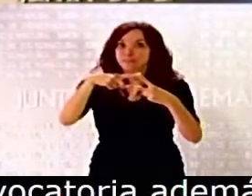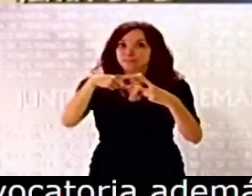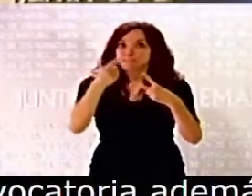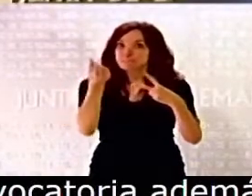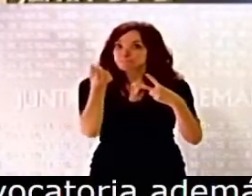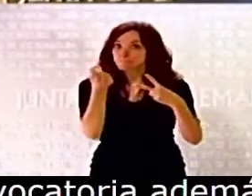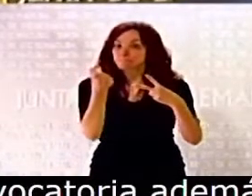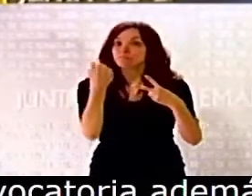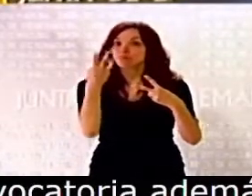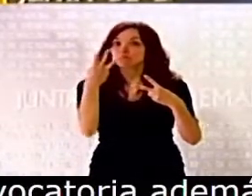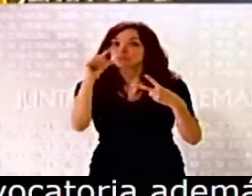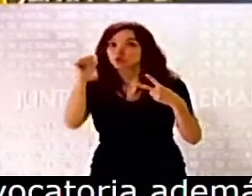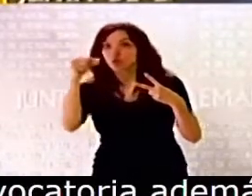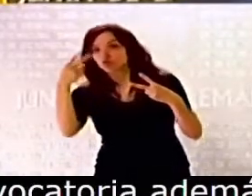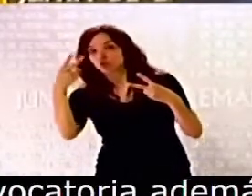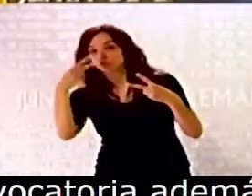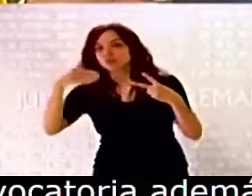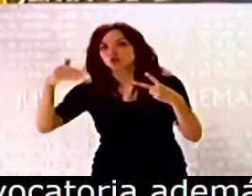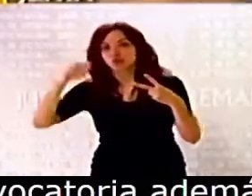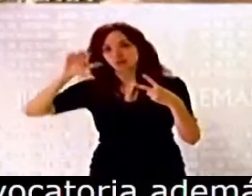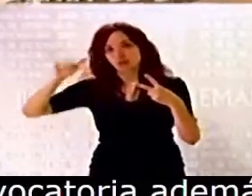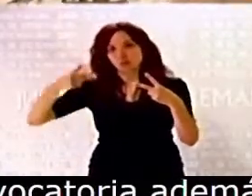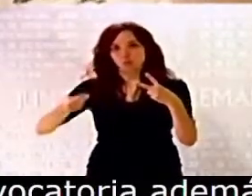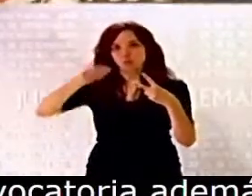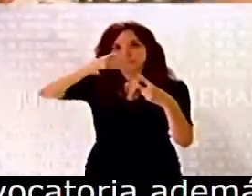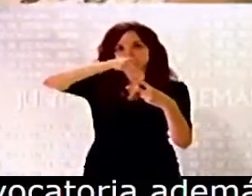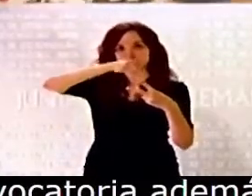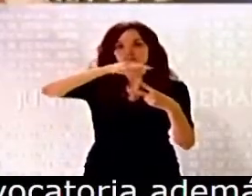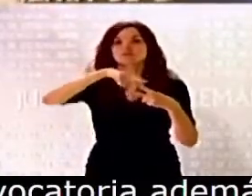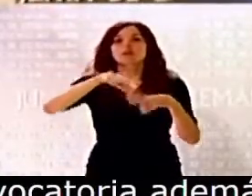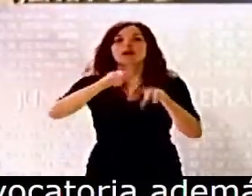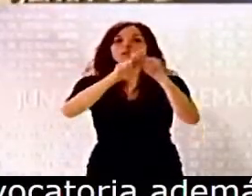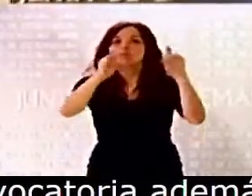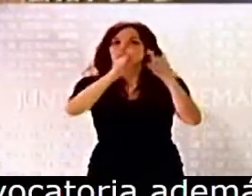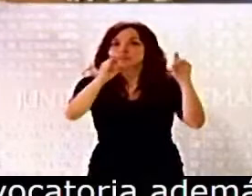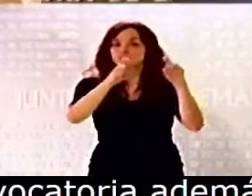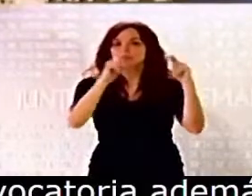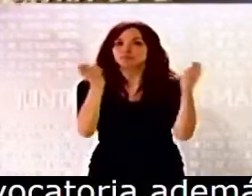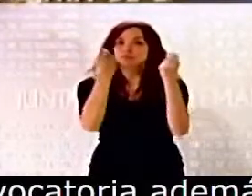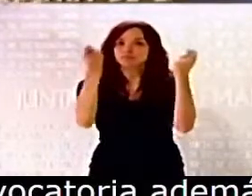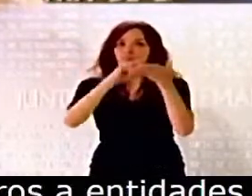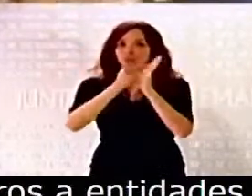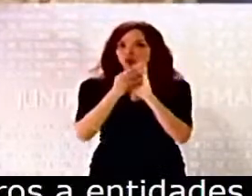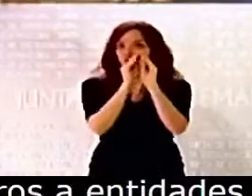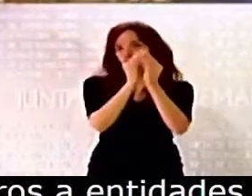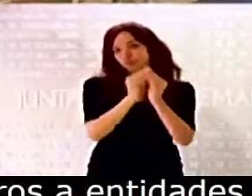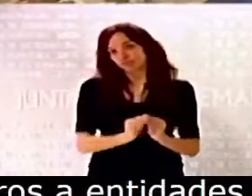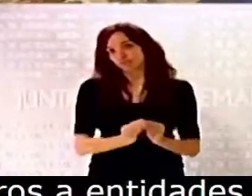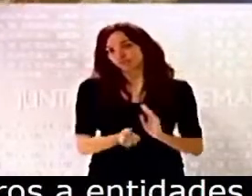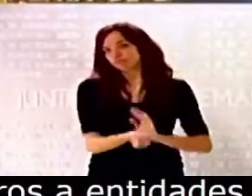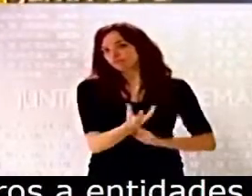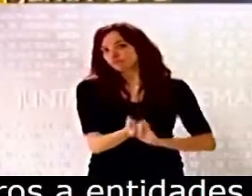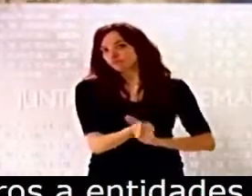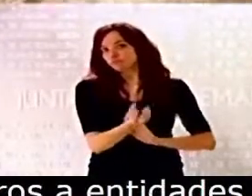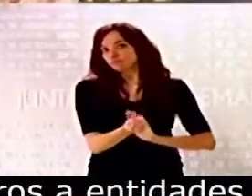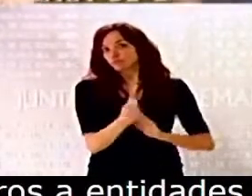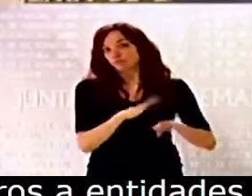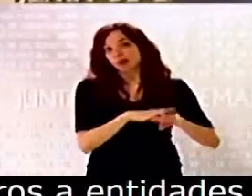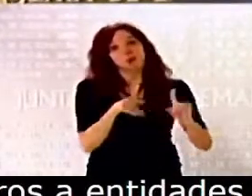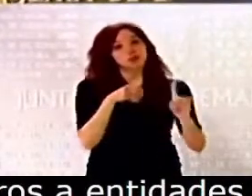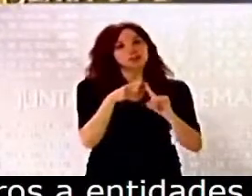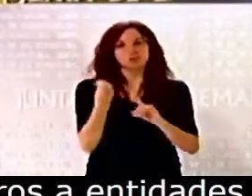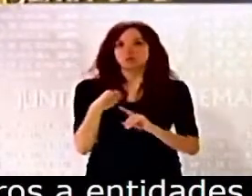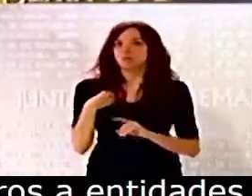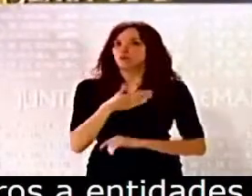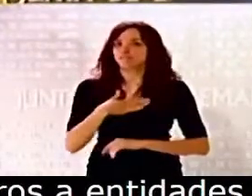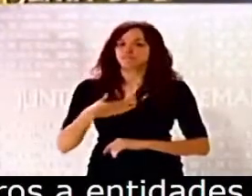importe de 3,2 millones de euros a entidades promotoras de proyectos que vengan a responder a esos objetivos de este